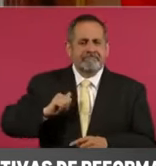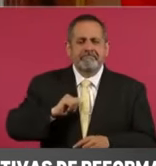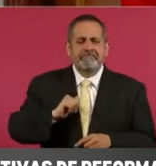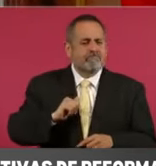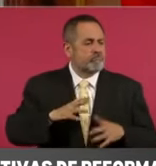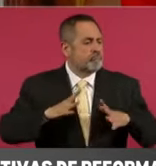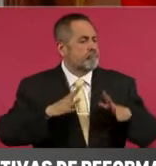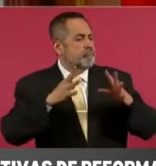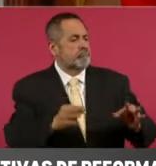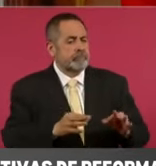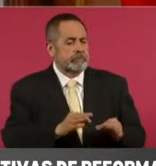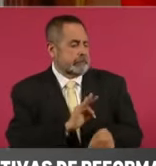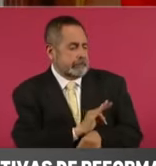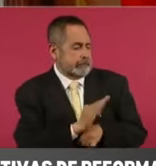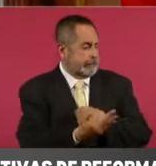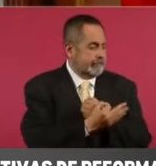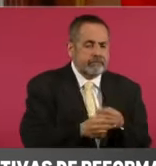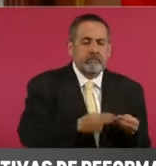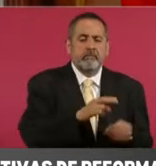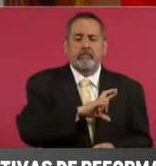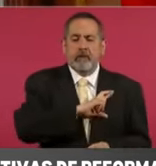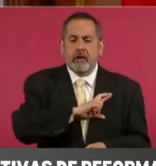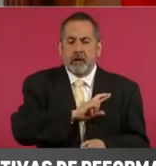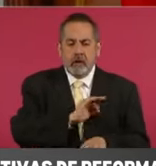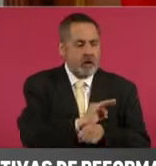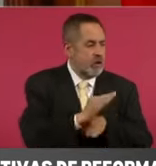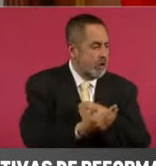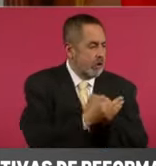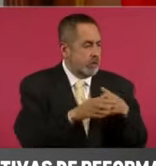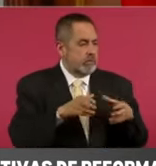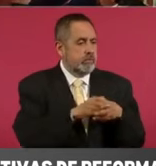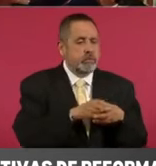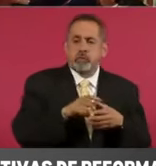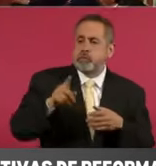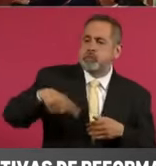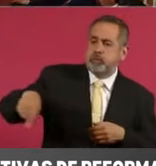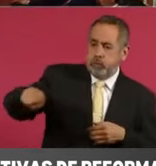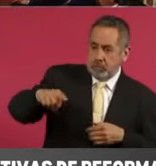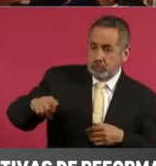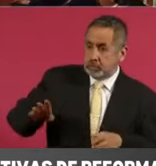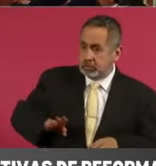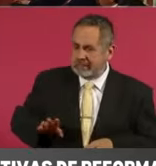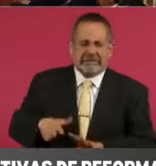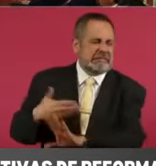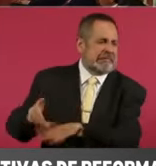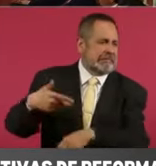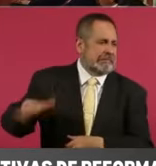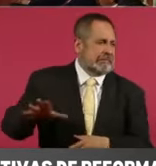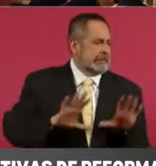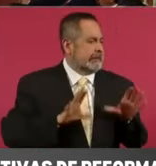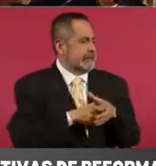proteger negocios particulares en contra del interés público.